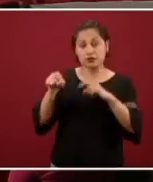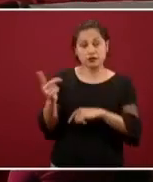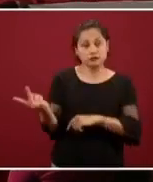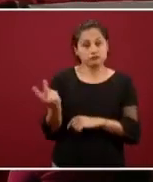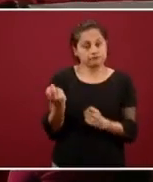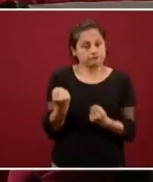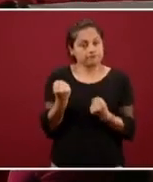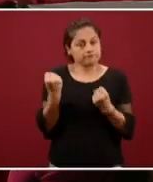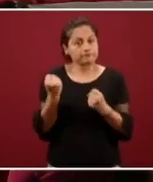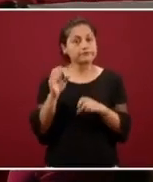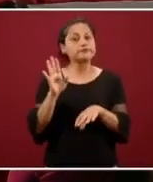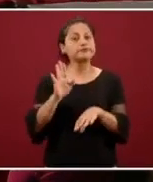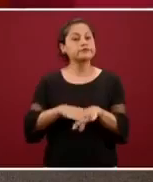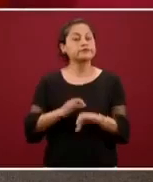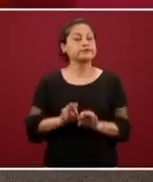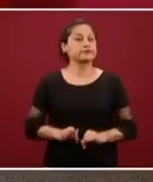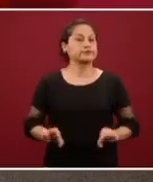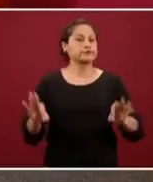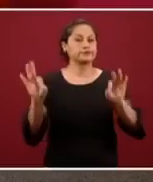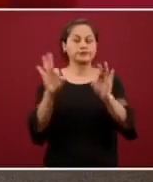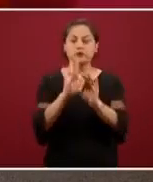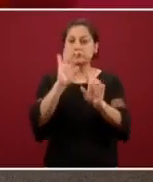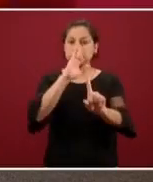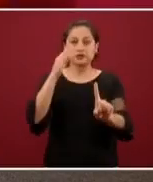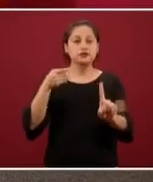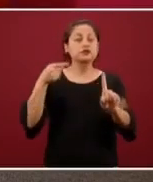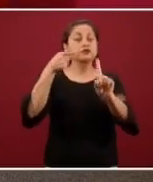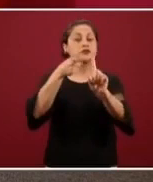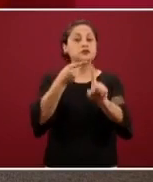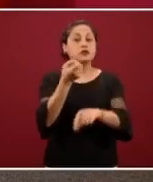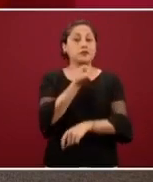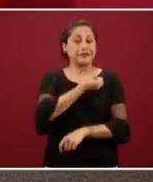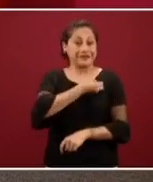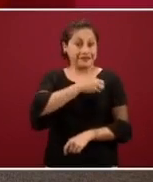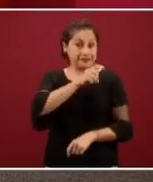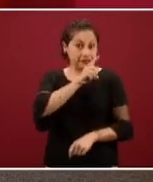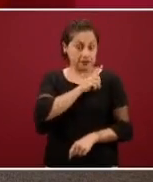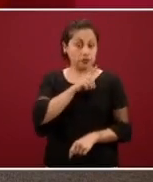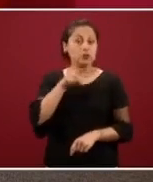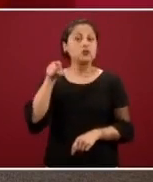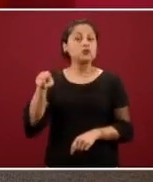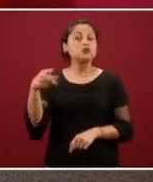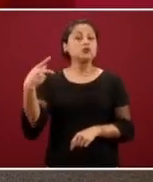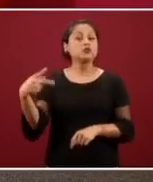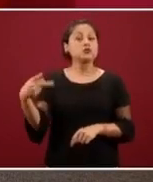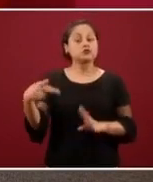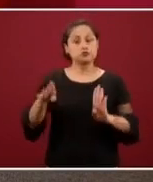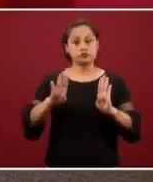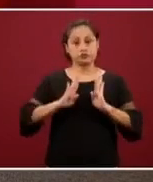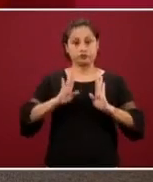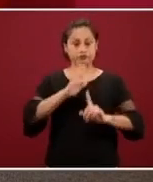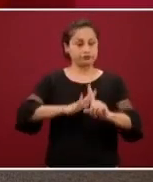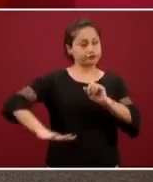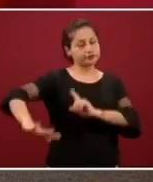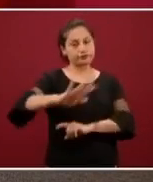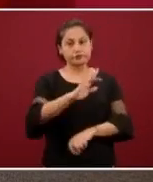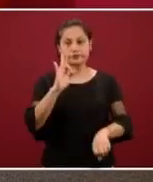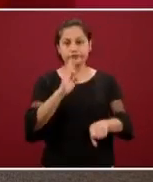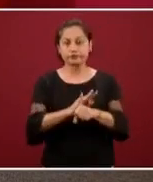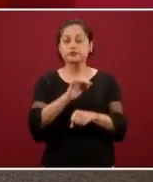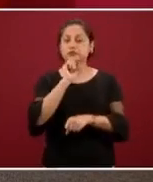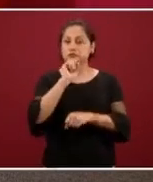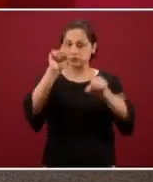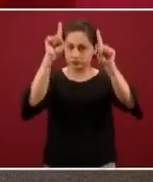bastante importante en materia de sanidad naval y sanidad militar, que será de